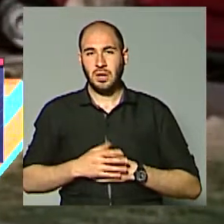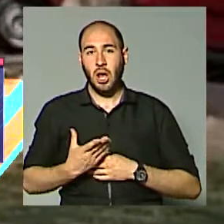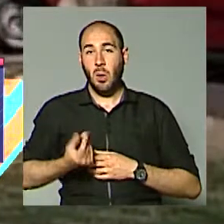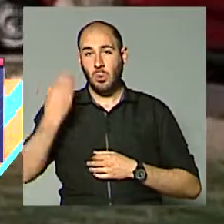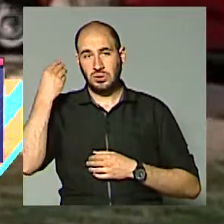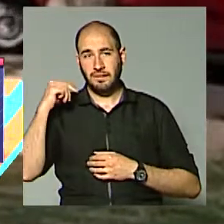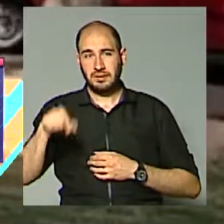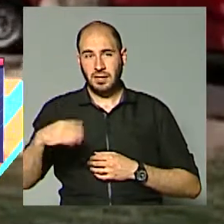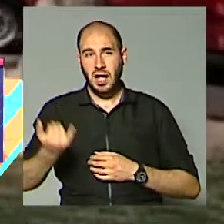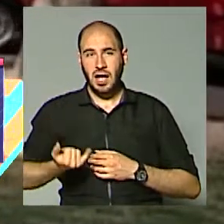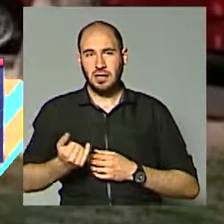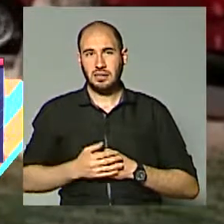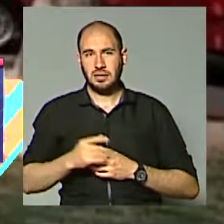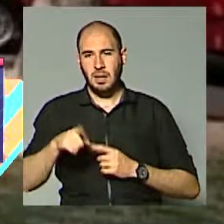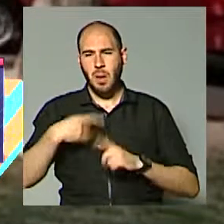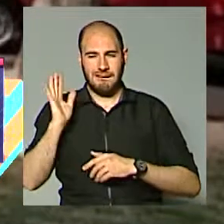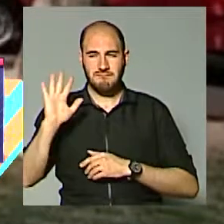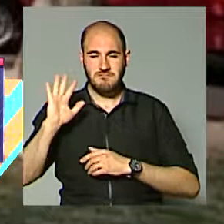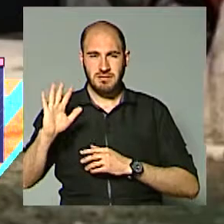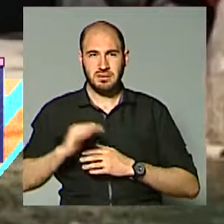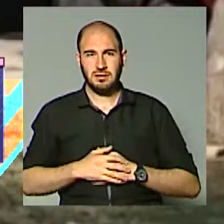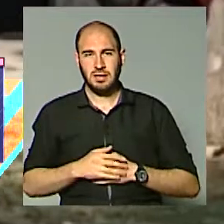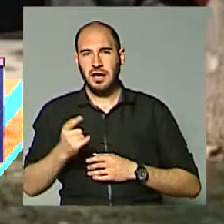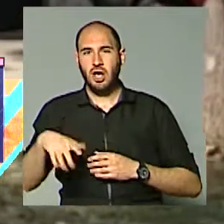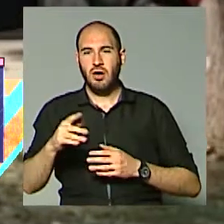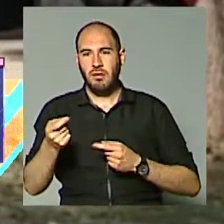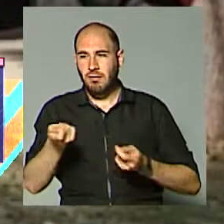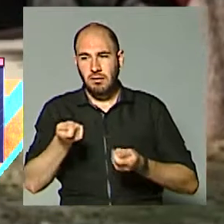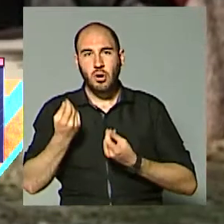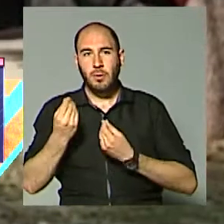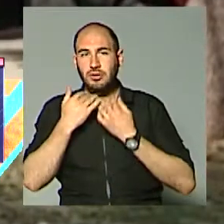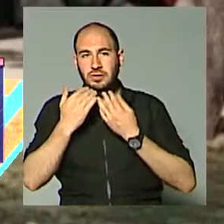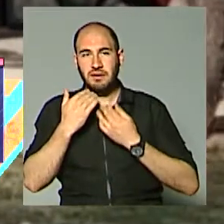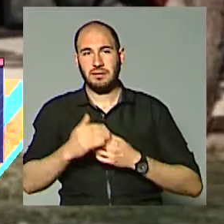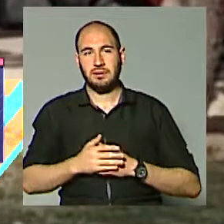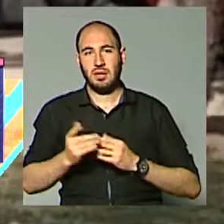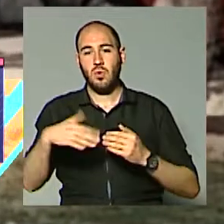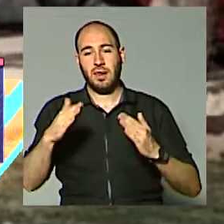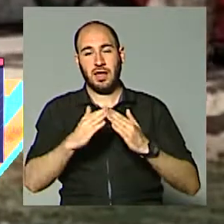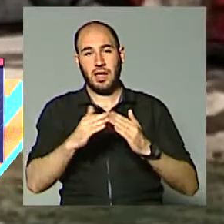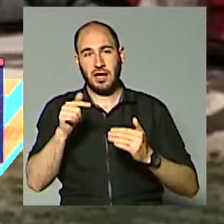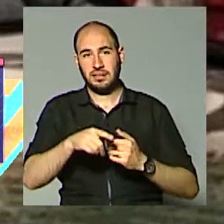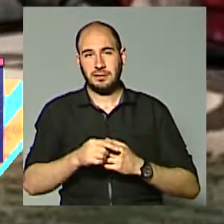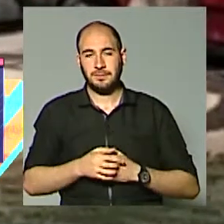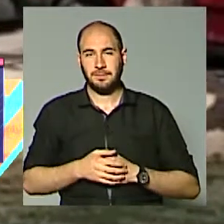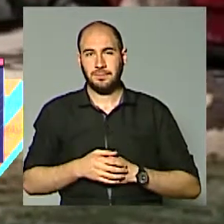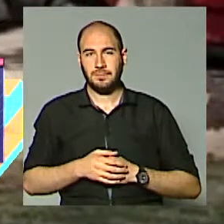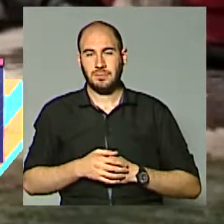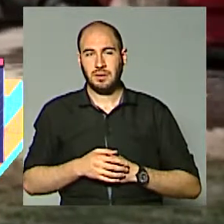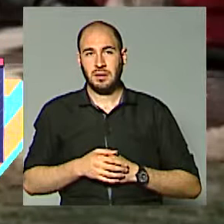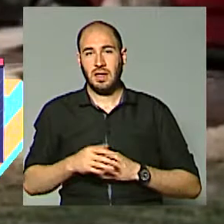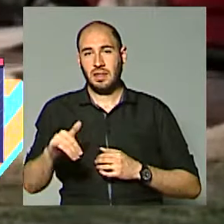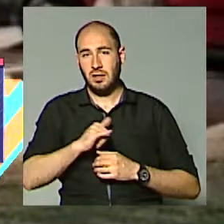veces tienen a represalias y no saben cómo moverse. Estos refugios no necesitan de